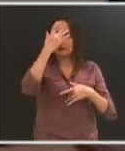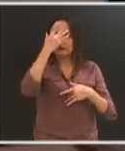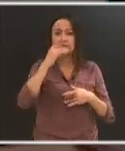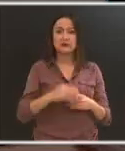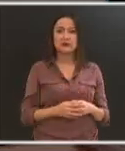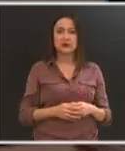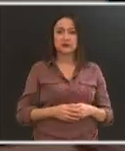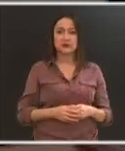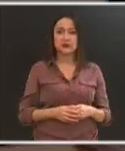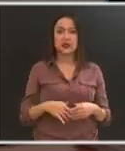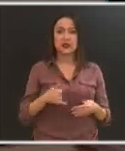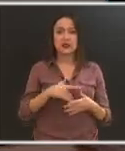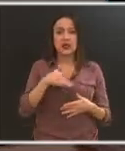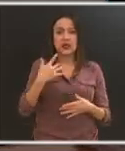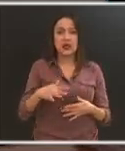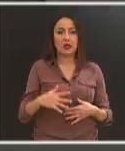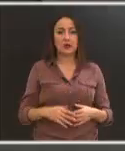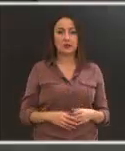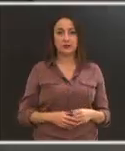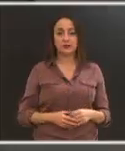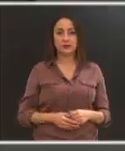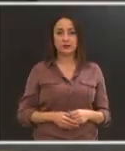condición delicada.